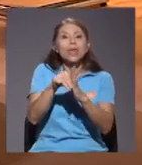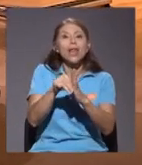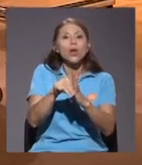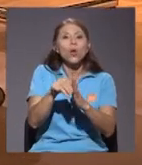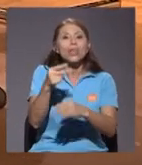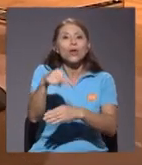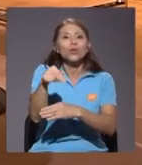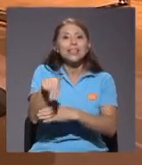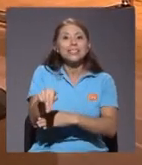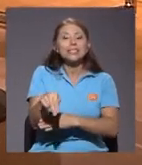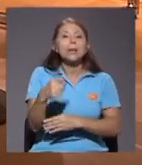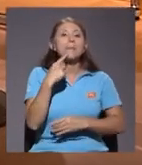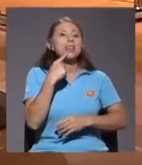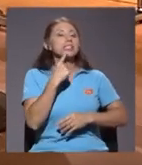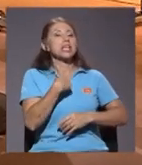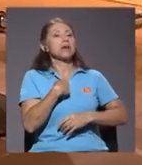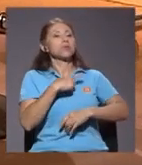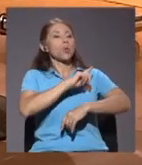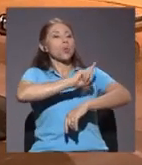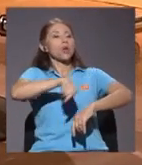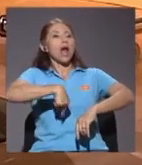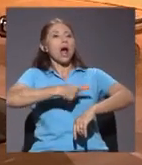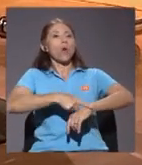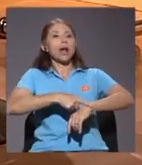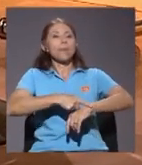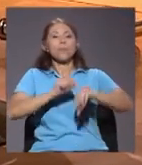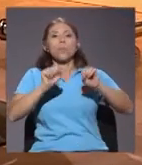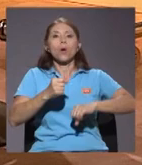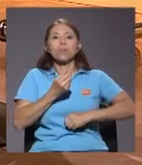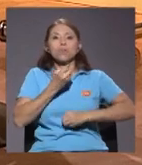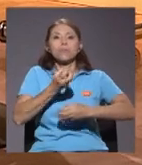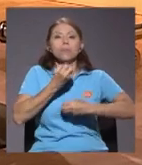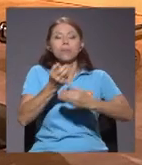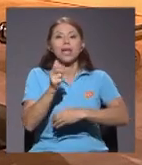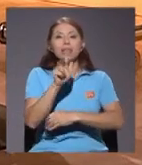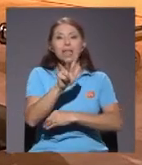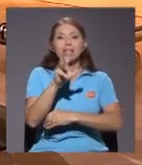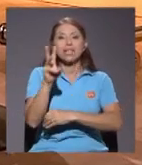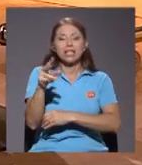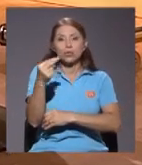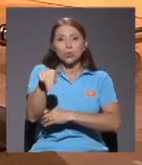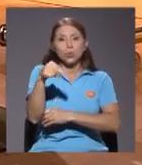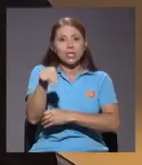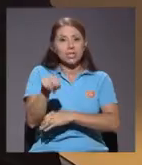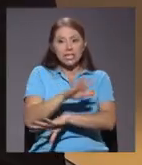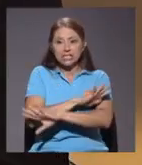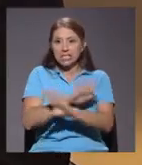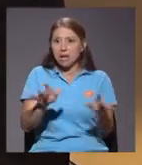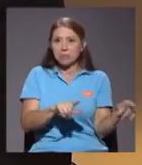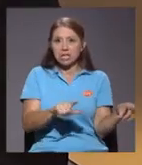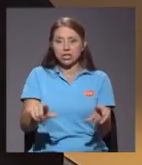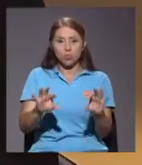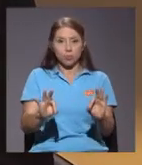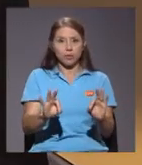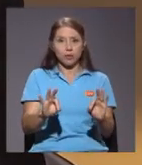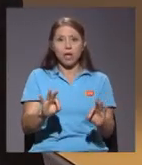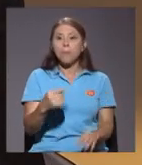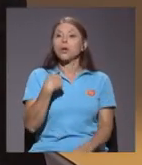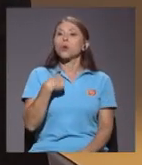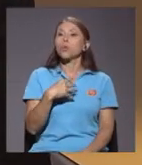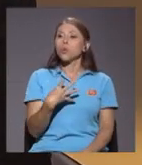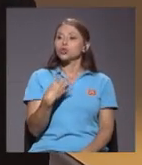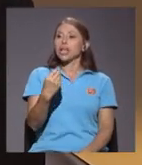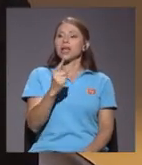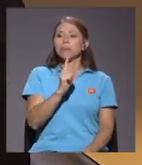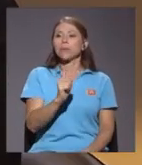caben 36 no estás listo esa era la receta ellas 36 notas en una bolsa y listo cuando uno salía a la calle le preguntaba a la gente